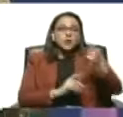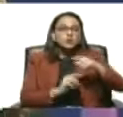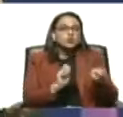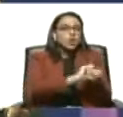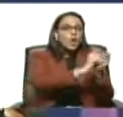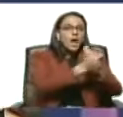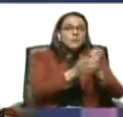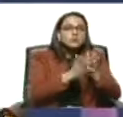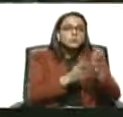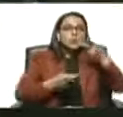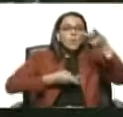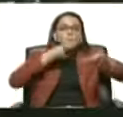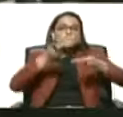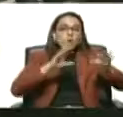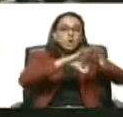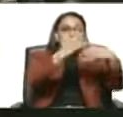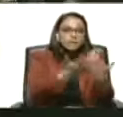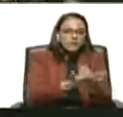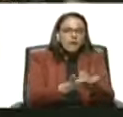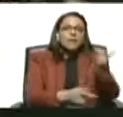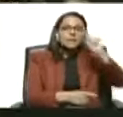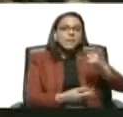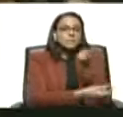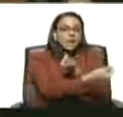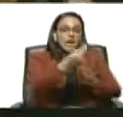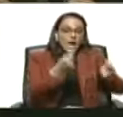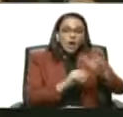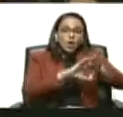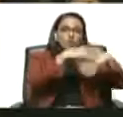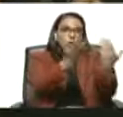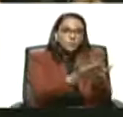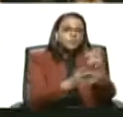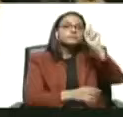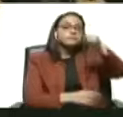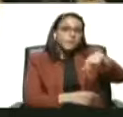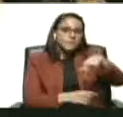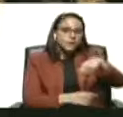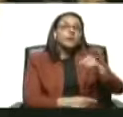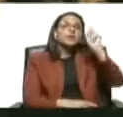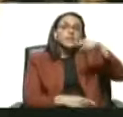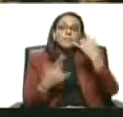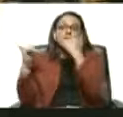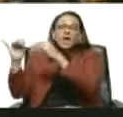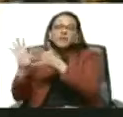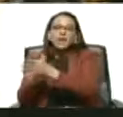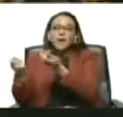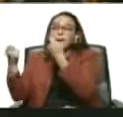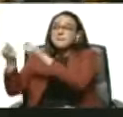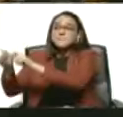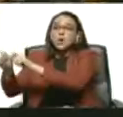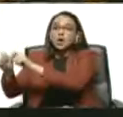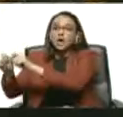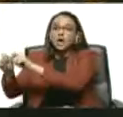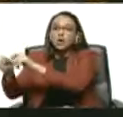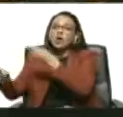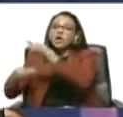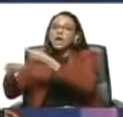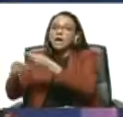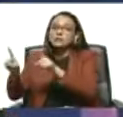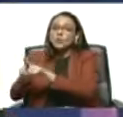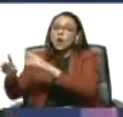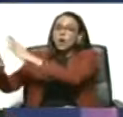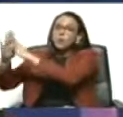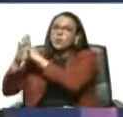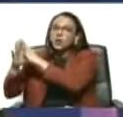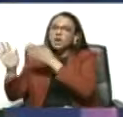económica internacional. Y hay un bloque de países, los países BRICS, que están al frente de